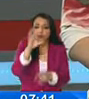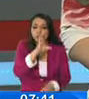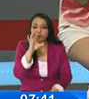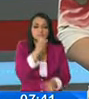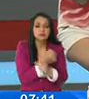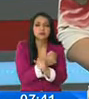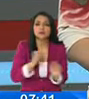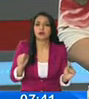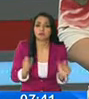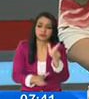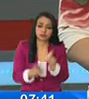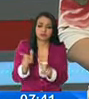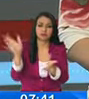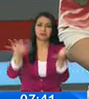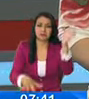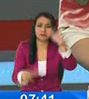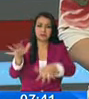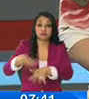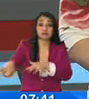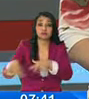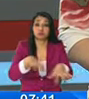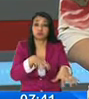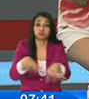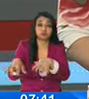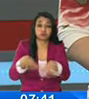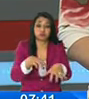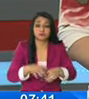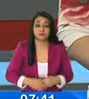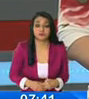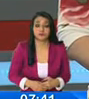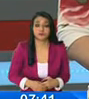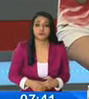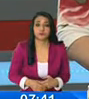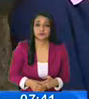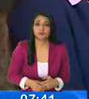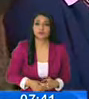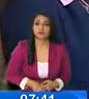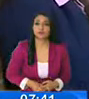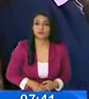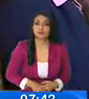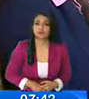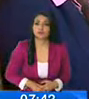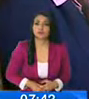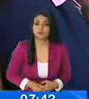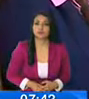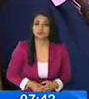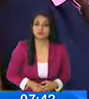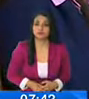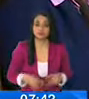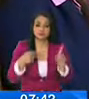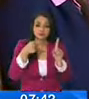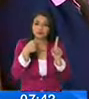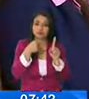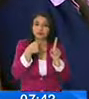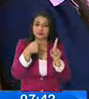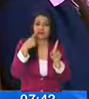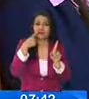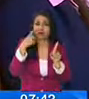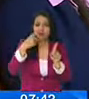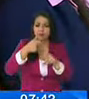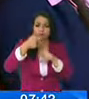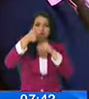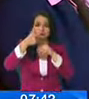rescate de las víctimas tras el terremoto que azotó al hermano país. Henry Silva es uno de los